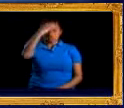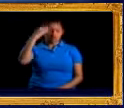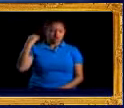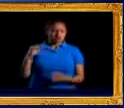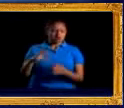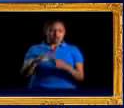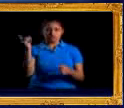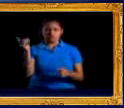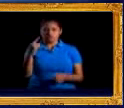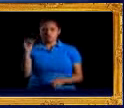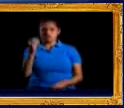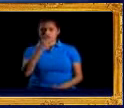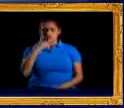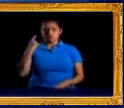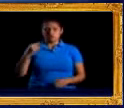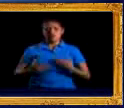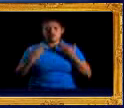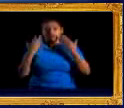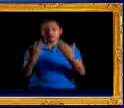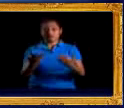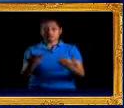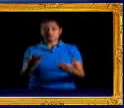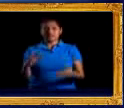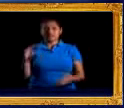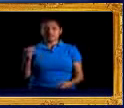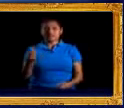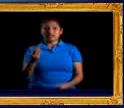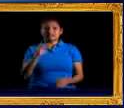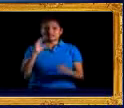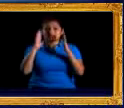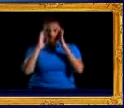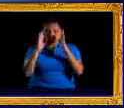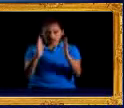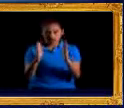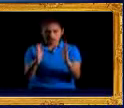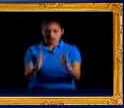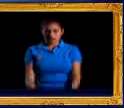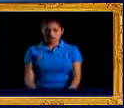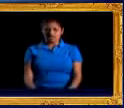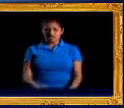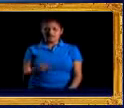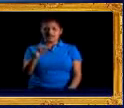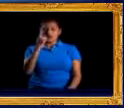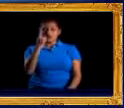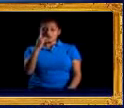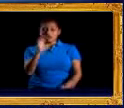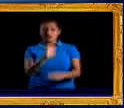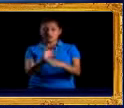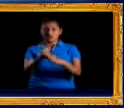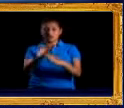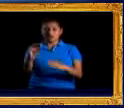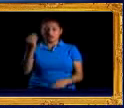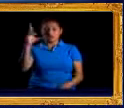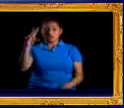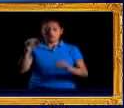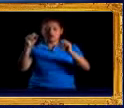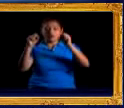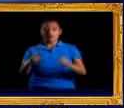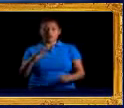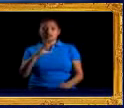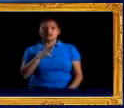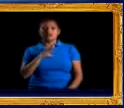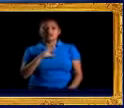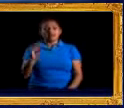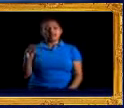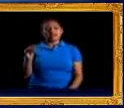lo que Dios le había dado, y que se centrara su atención en la única cosa que no podía tener, que era